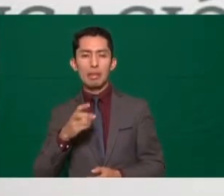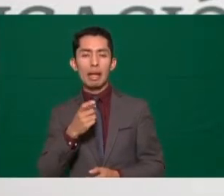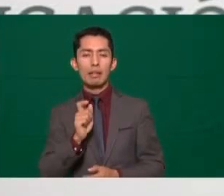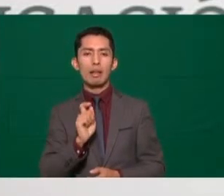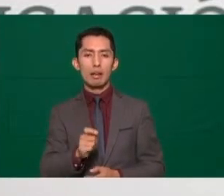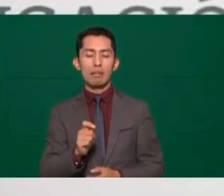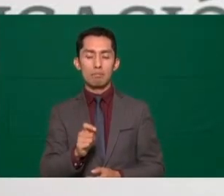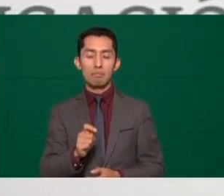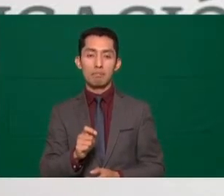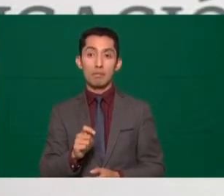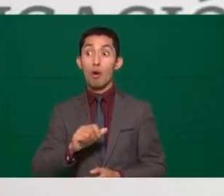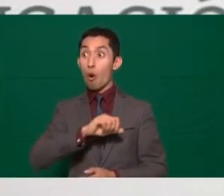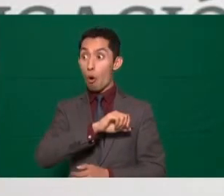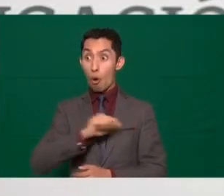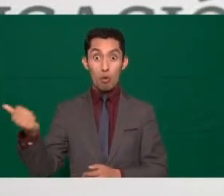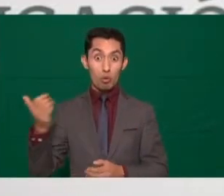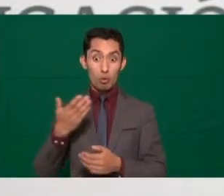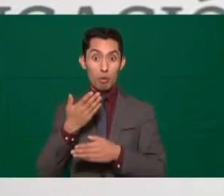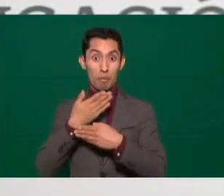otorga